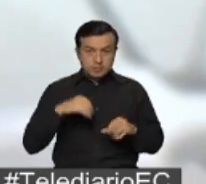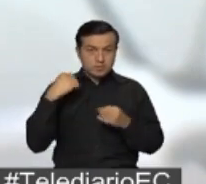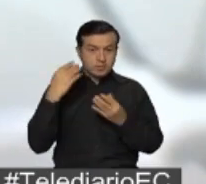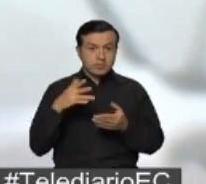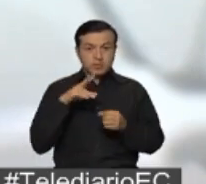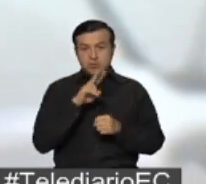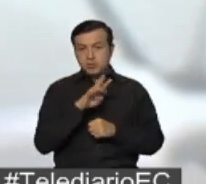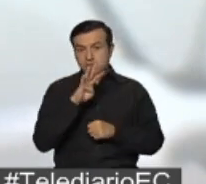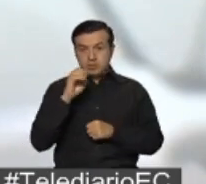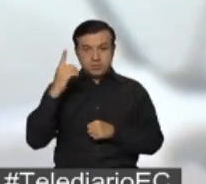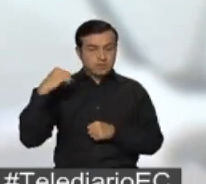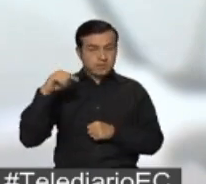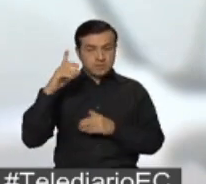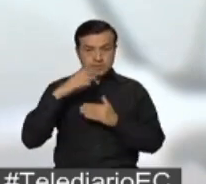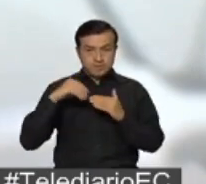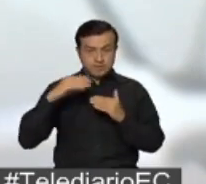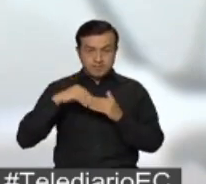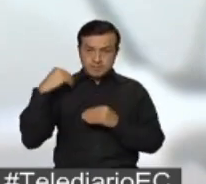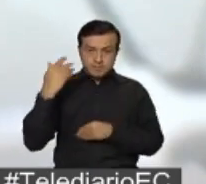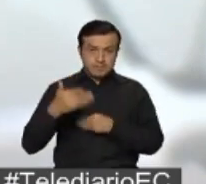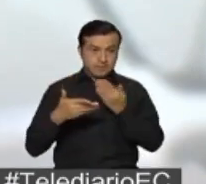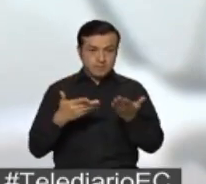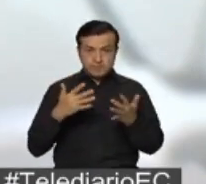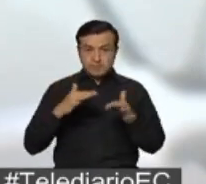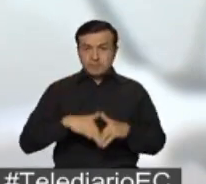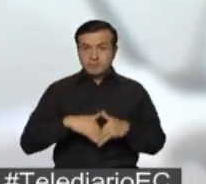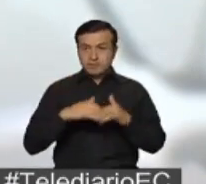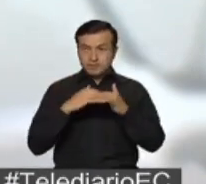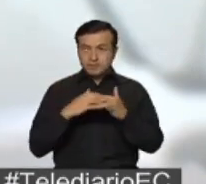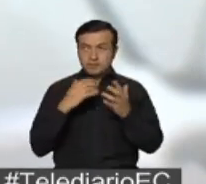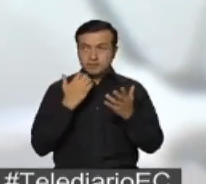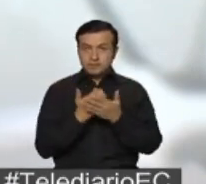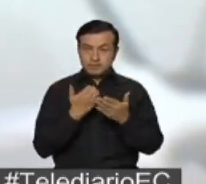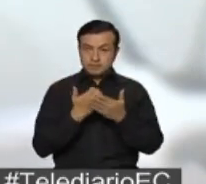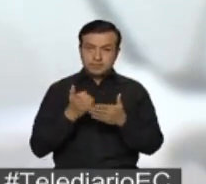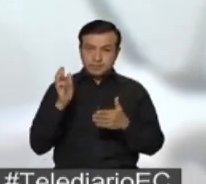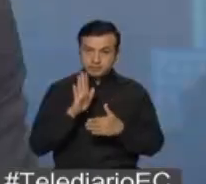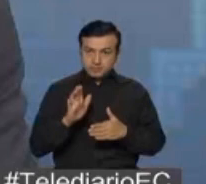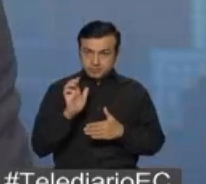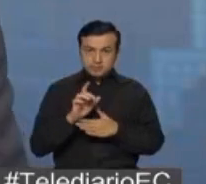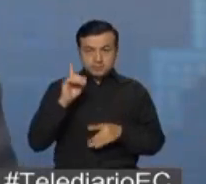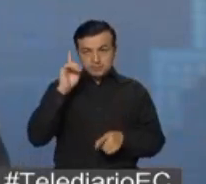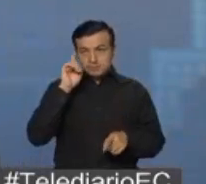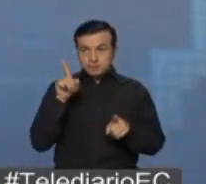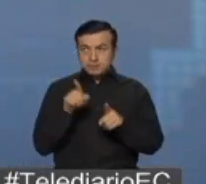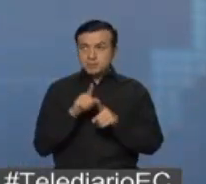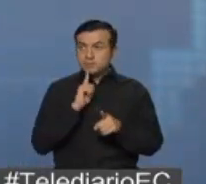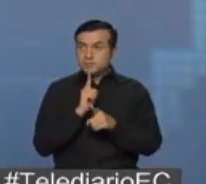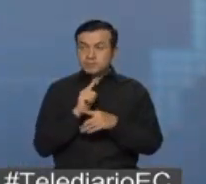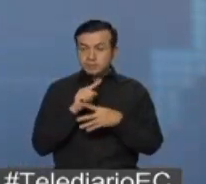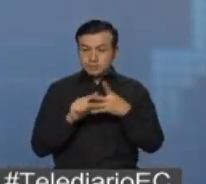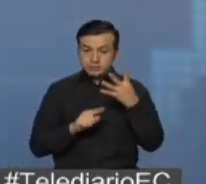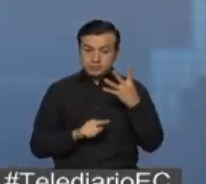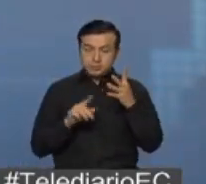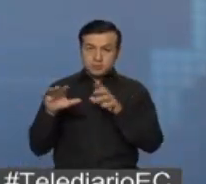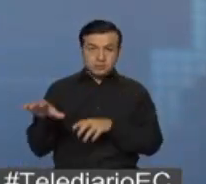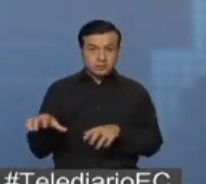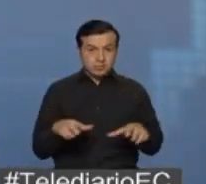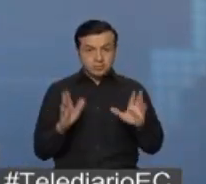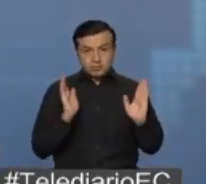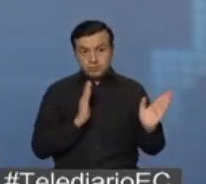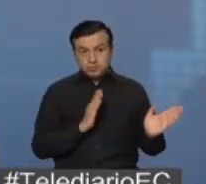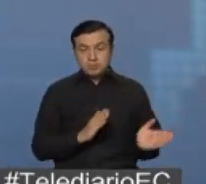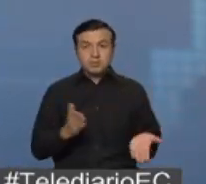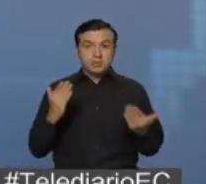240 millones de dólares que permitirán reactivar y activar más la economía del país de acuerdo a roberto estas cuatro adiciones que se han asumido